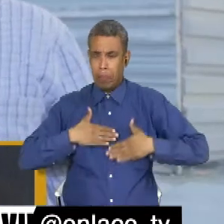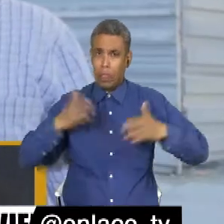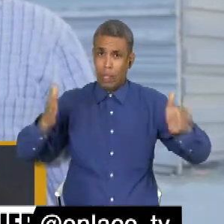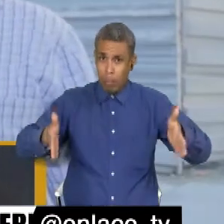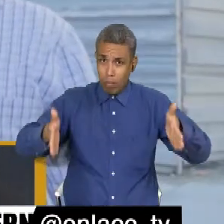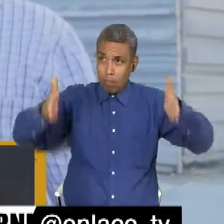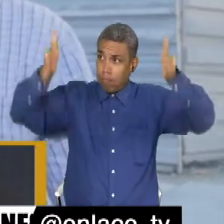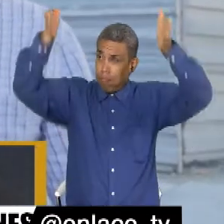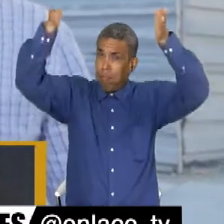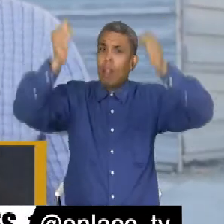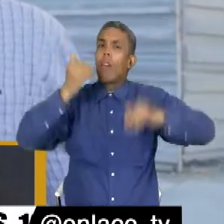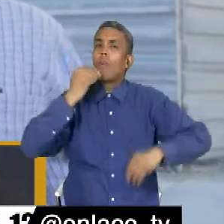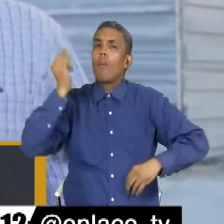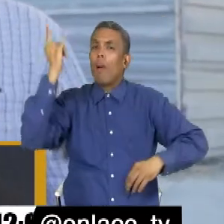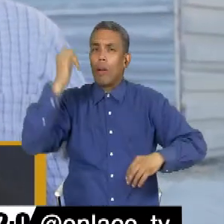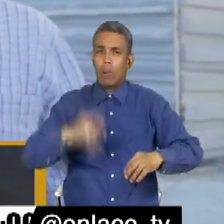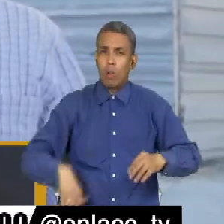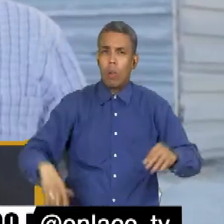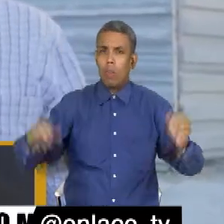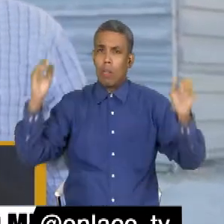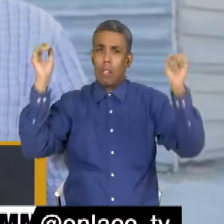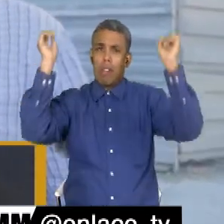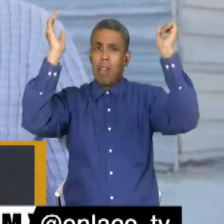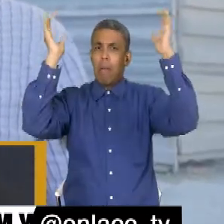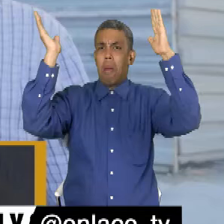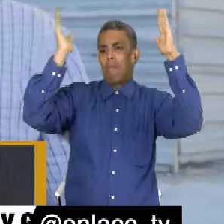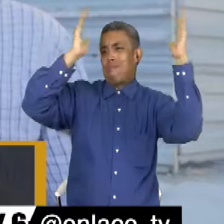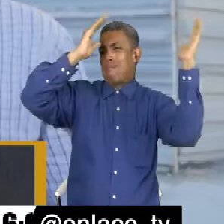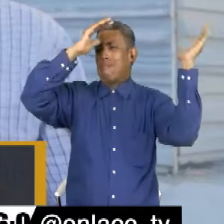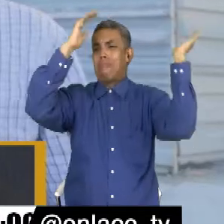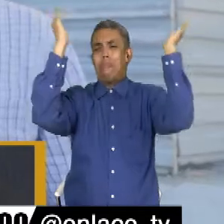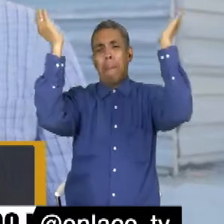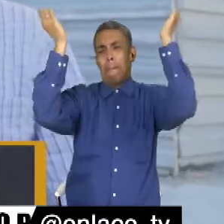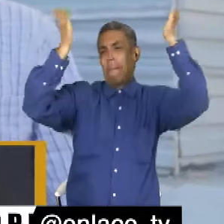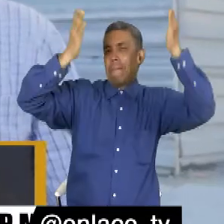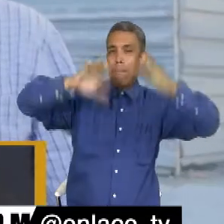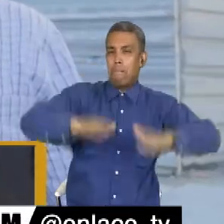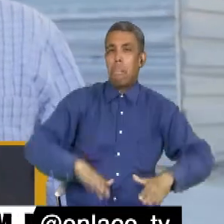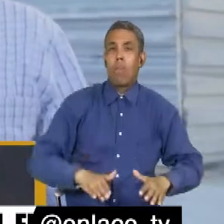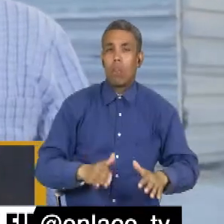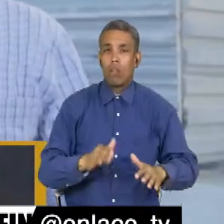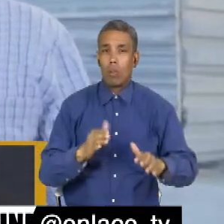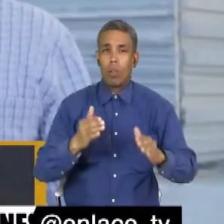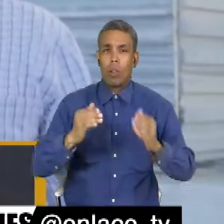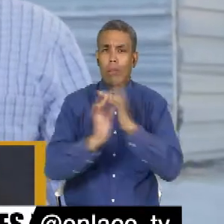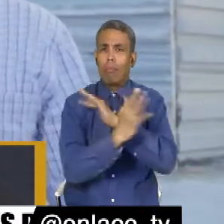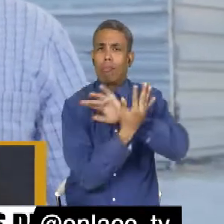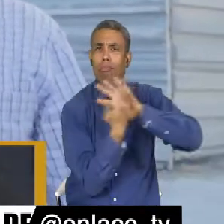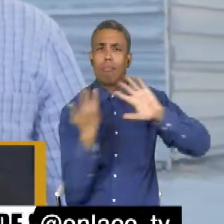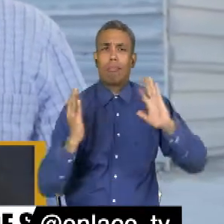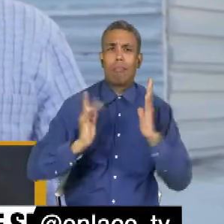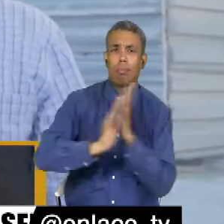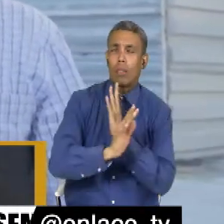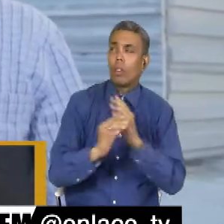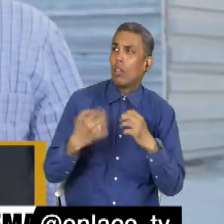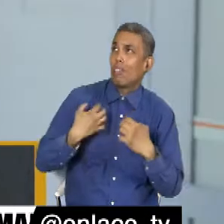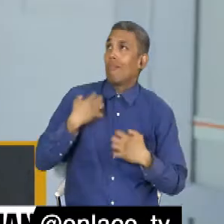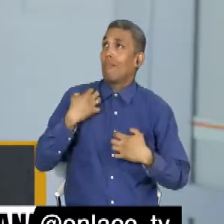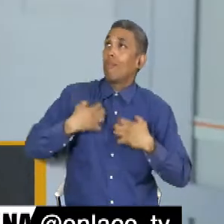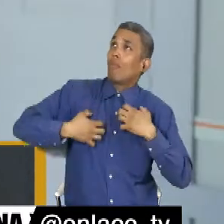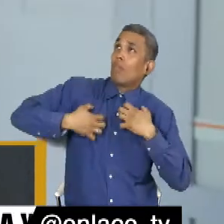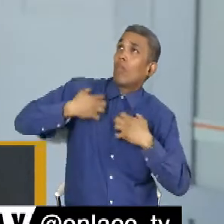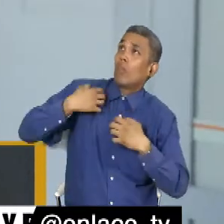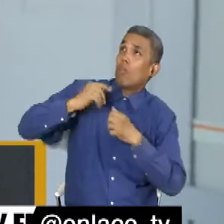de que este edificio no va a pasar como los que están pasando a nivel de Cartagena, que han colapsado algunos, que cumpla con las normas, empezando por la licencia de construcción.